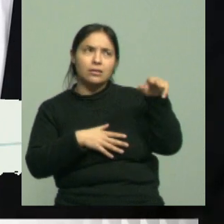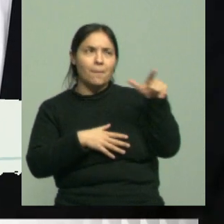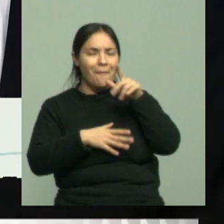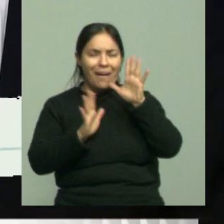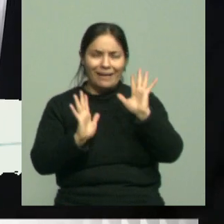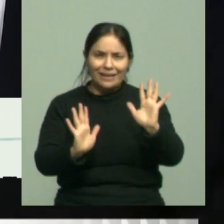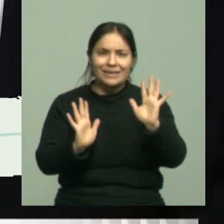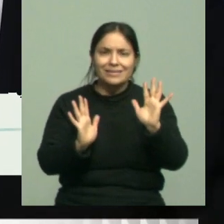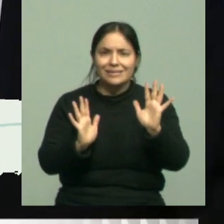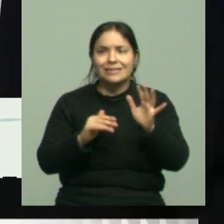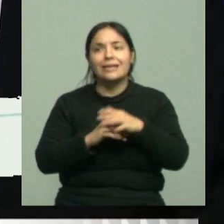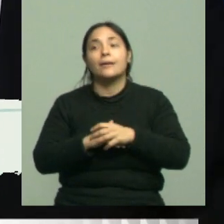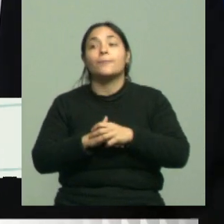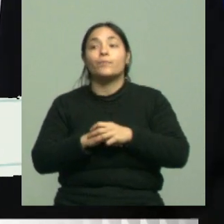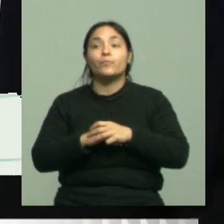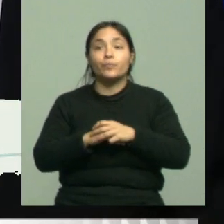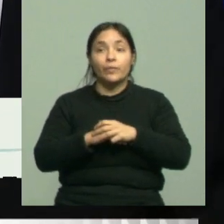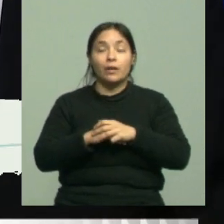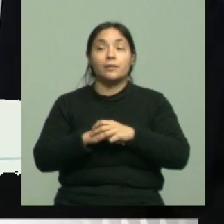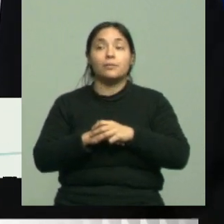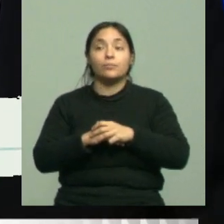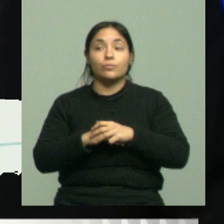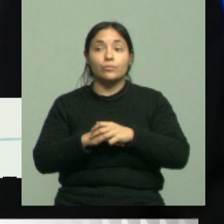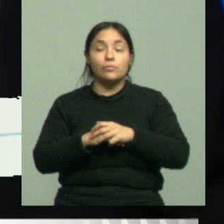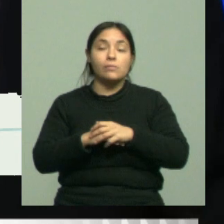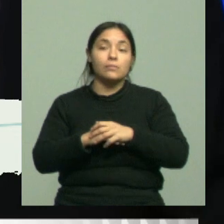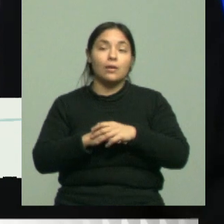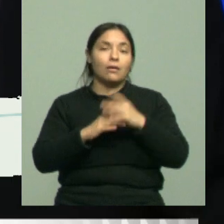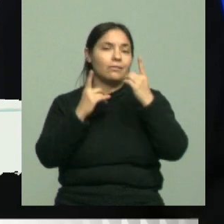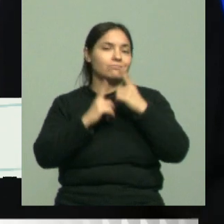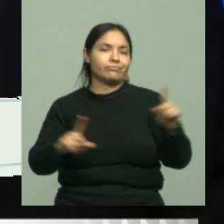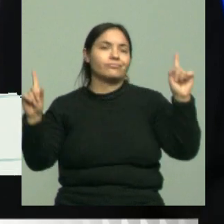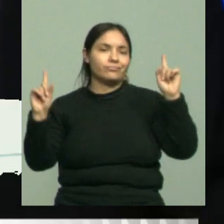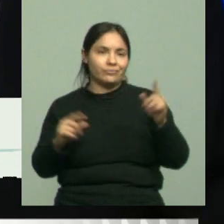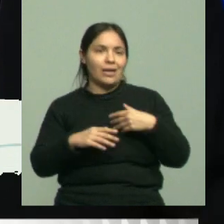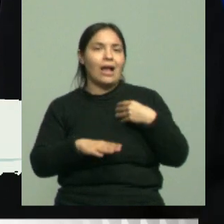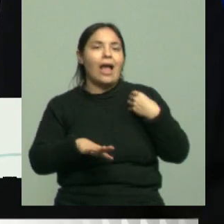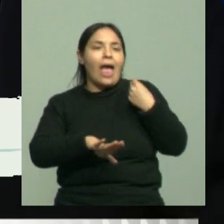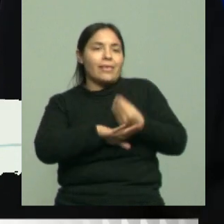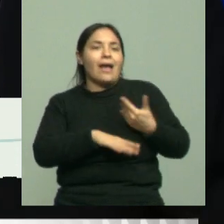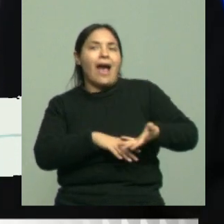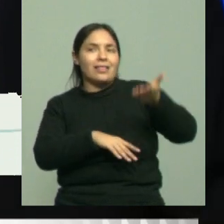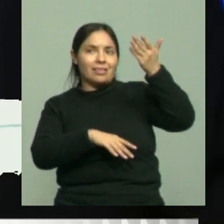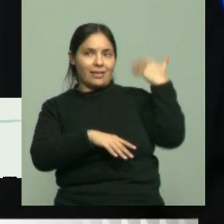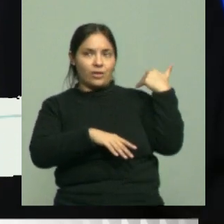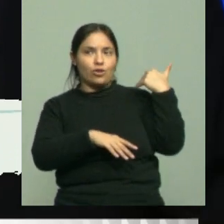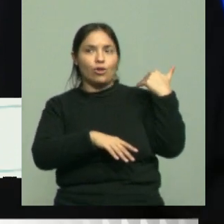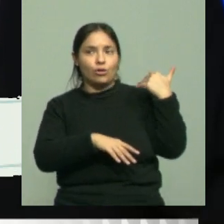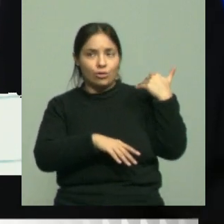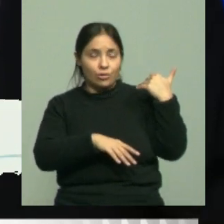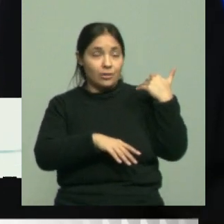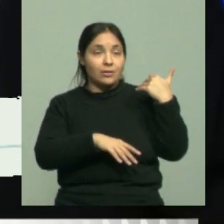decirlo de una manera más leve, pero muy diferente a lo que fue la candidatura anterior, antes de llegar a la